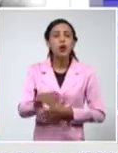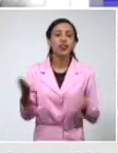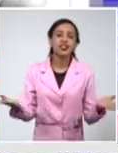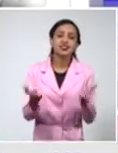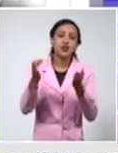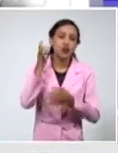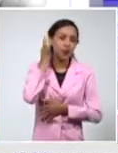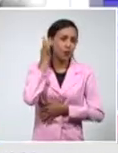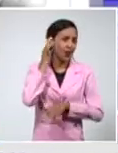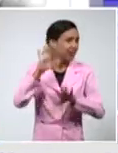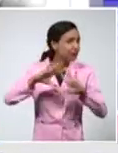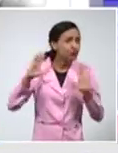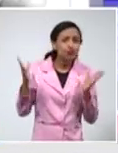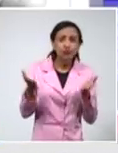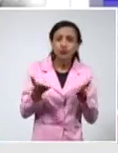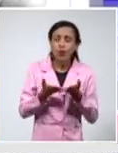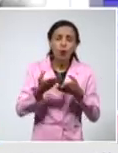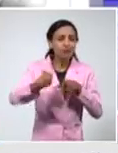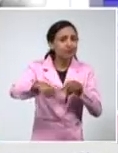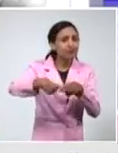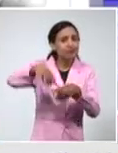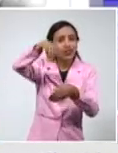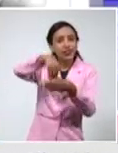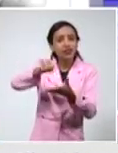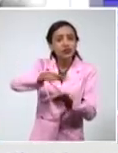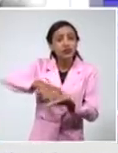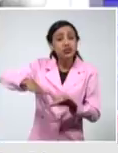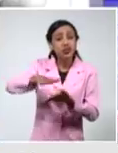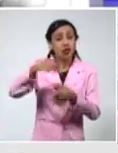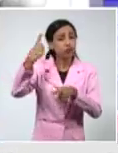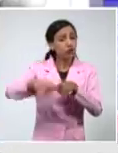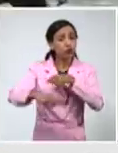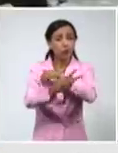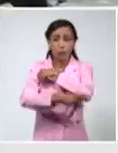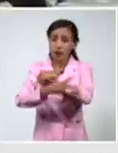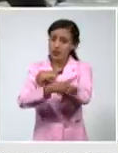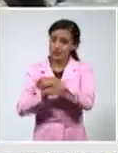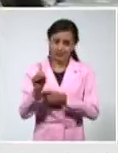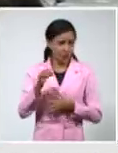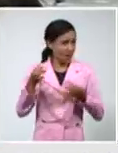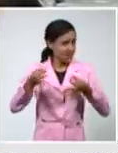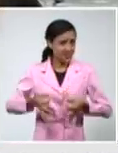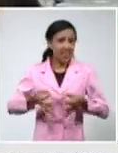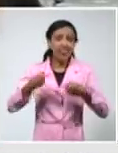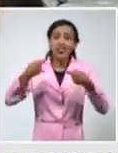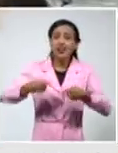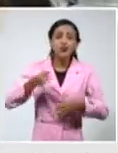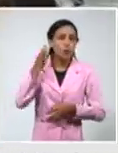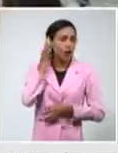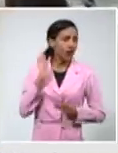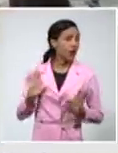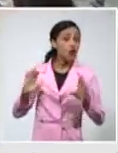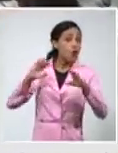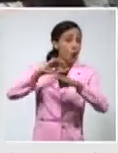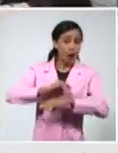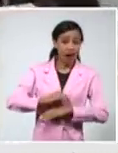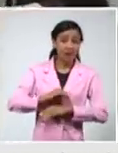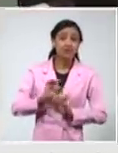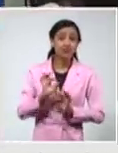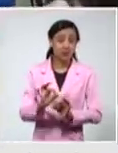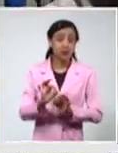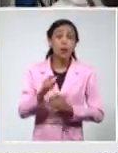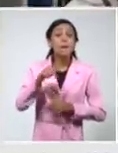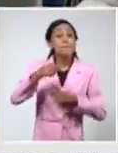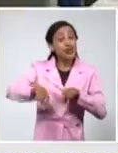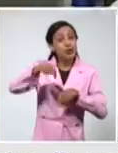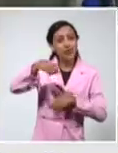los ámbitos de la sociedad, mientras en muchas naciones los derechos para millones de mujeres resultan una utopía. En Cuba